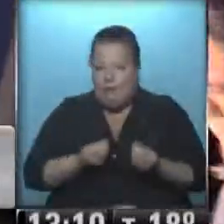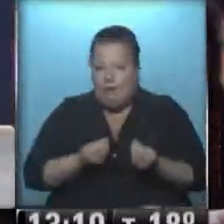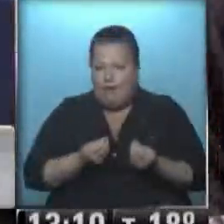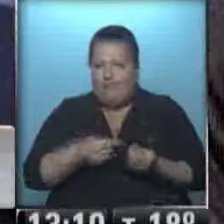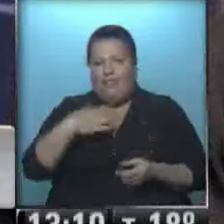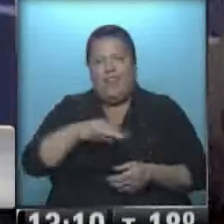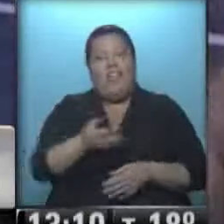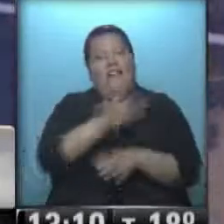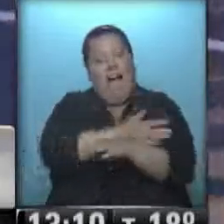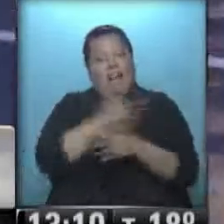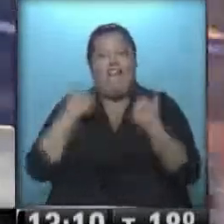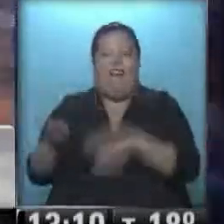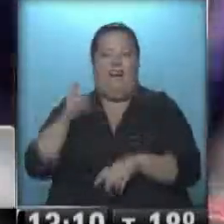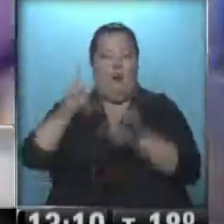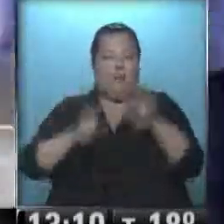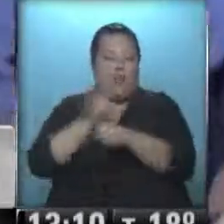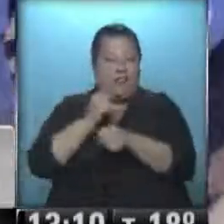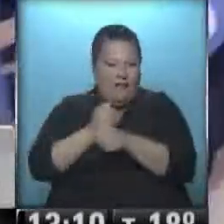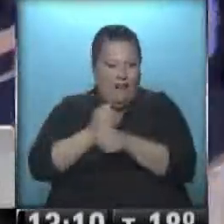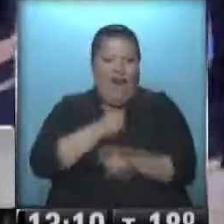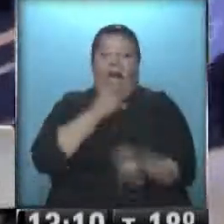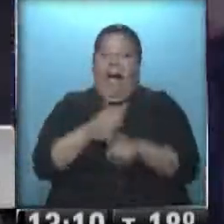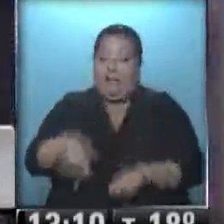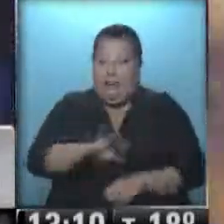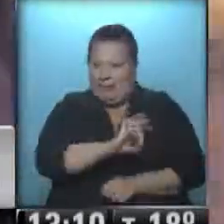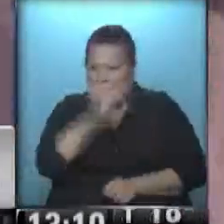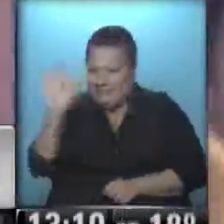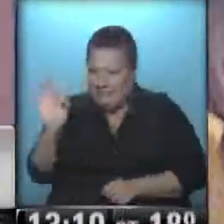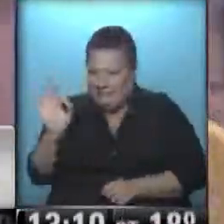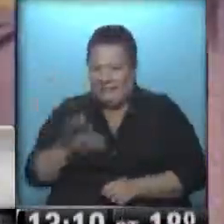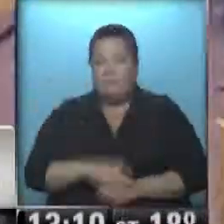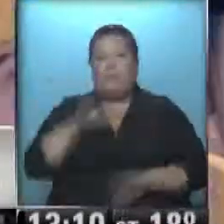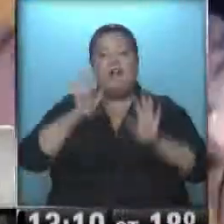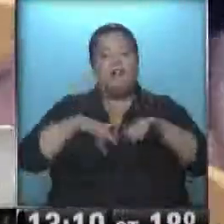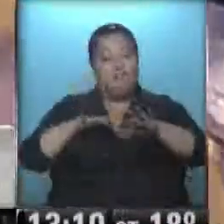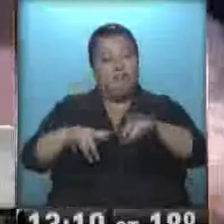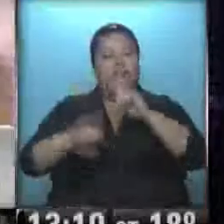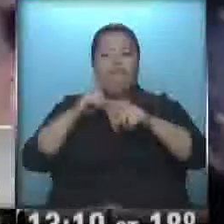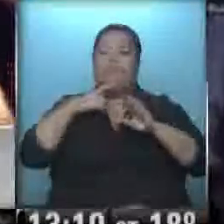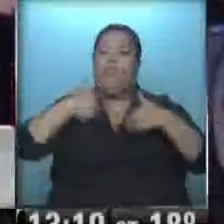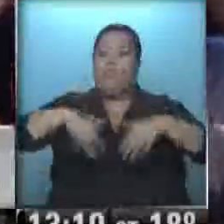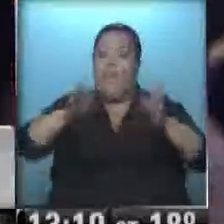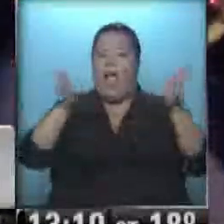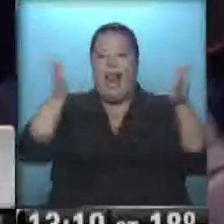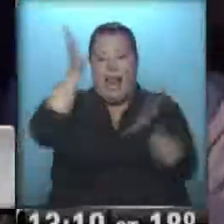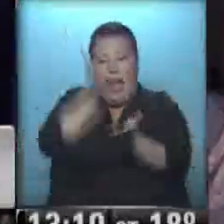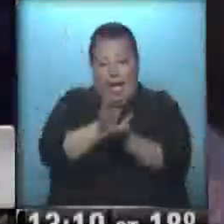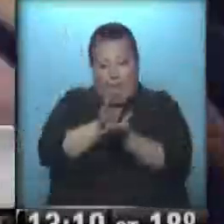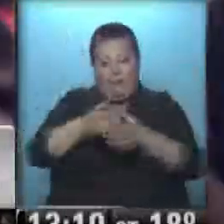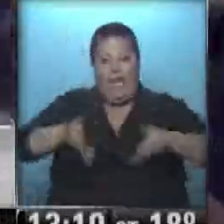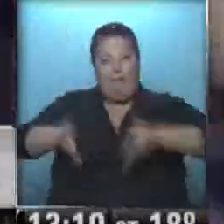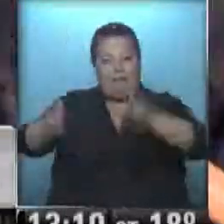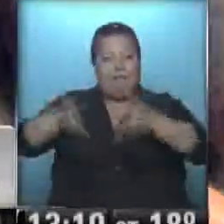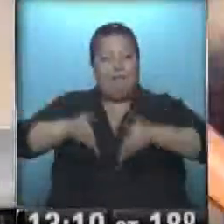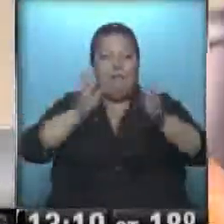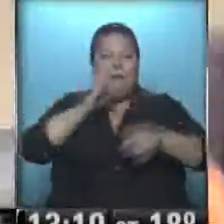se hubiese pronunciado a favor de los trabajadores y hasta ahora no lo hizo. Los manifestantes se habían comprometido a dejar libre la mitad de los carriles de la Panamericana,